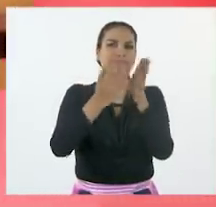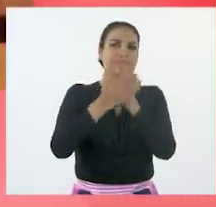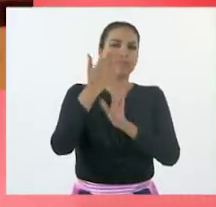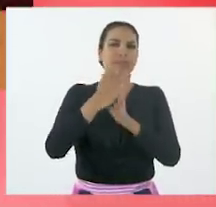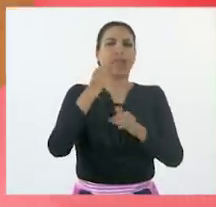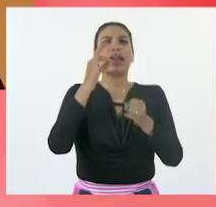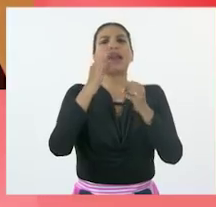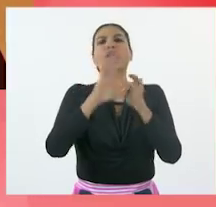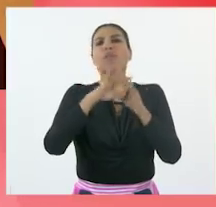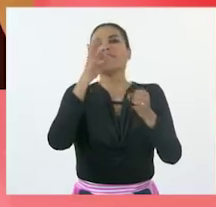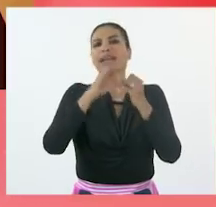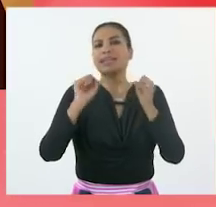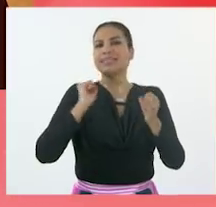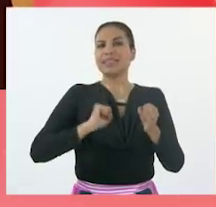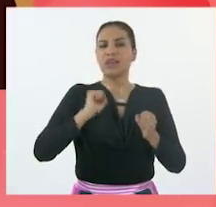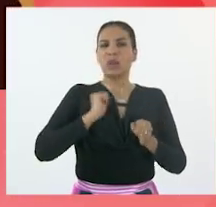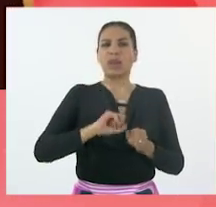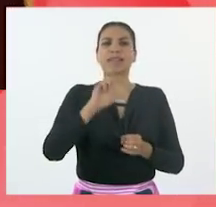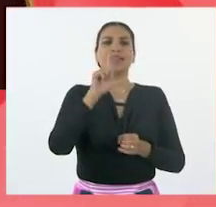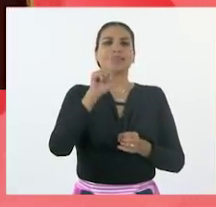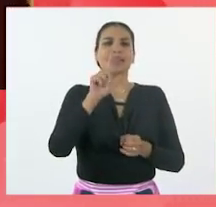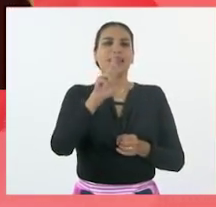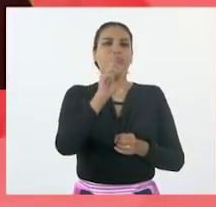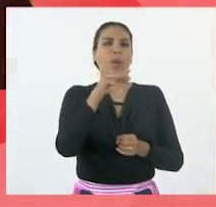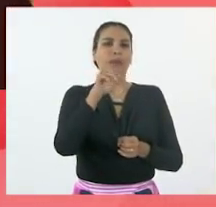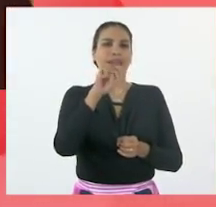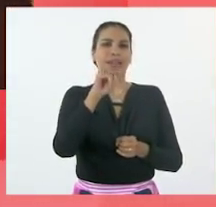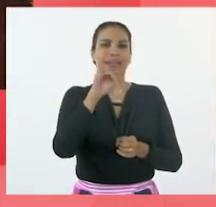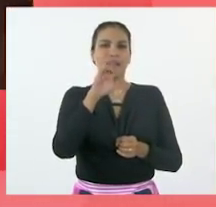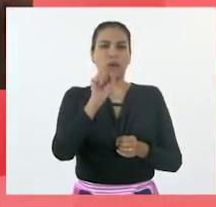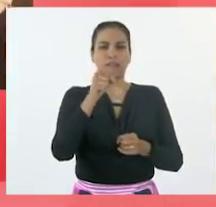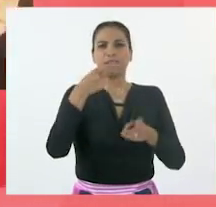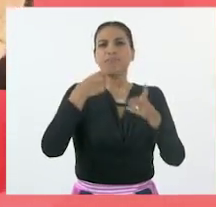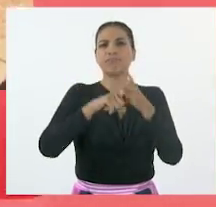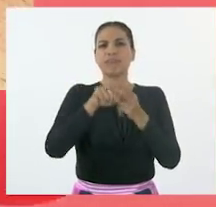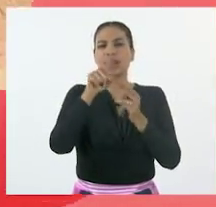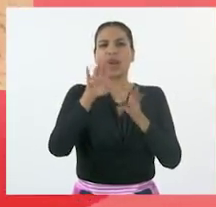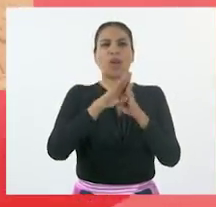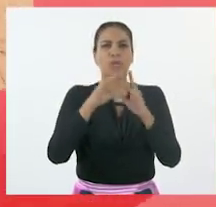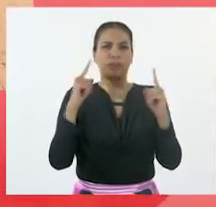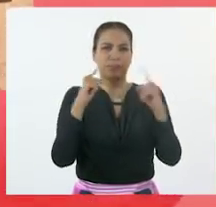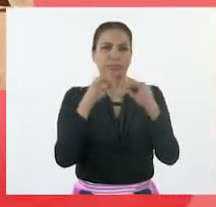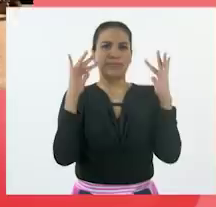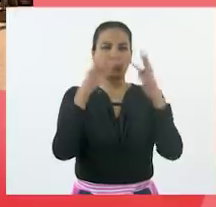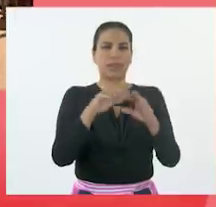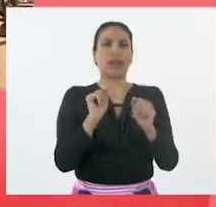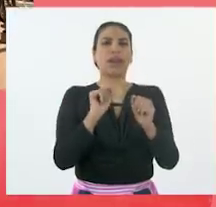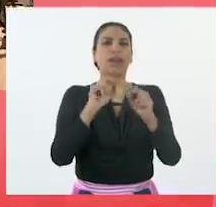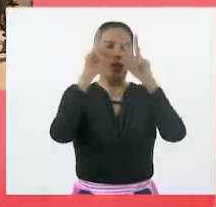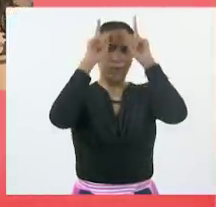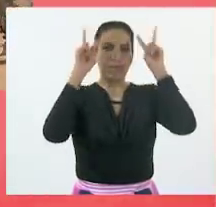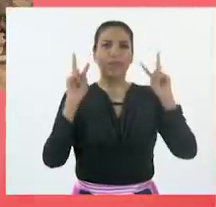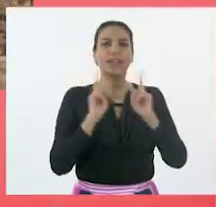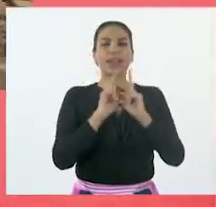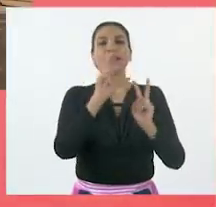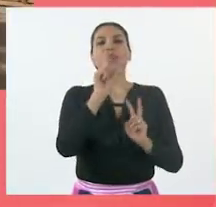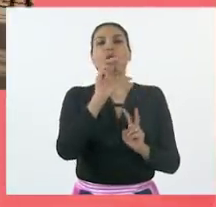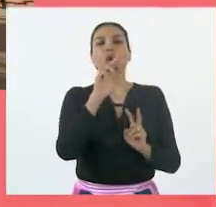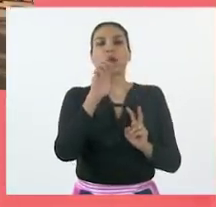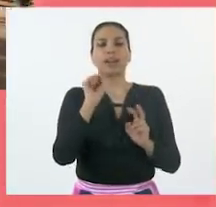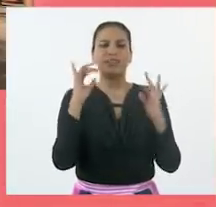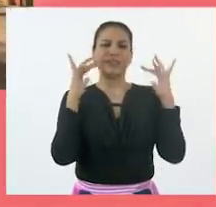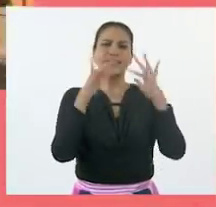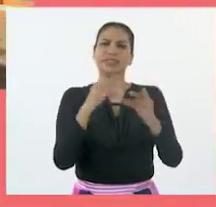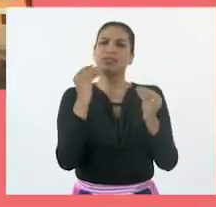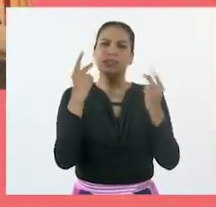del siglo XVII por los dominicos y casi desde su inicio ha sido el santuario de la Virgen de Dolores. El templo es muy